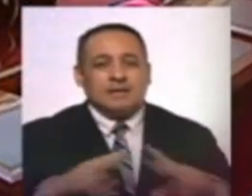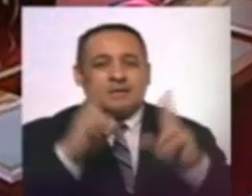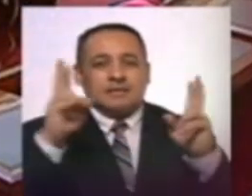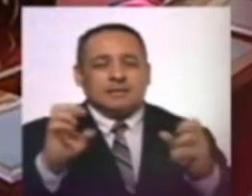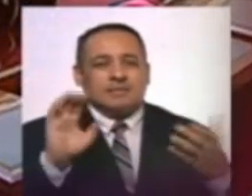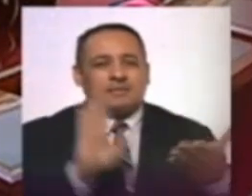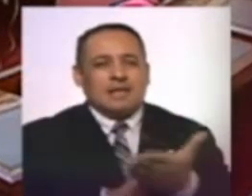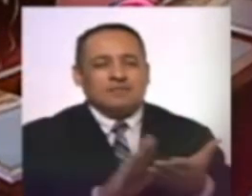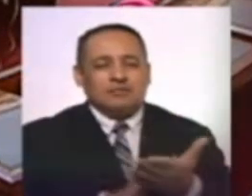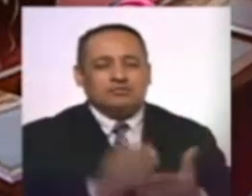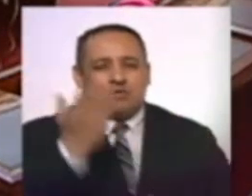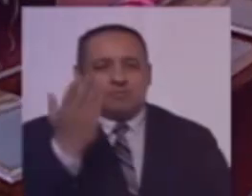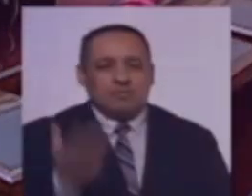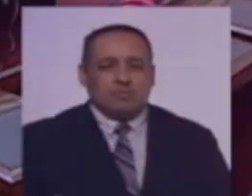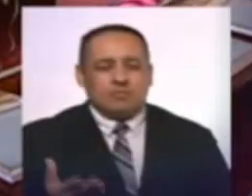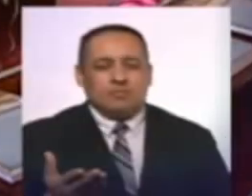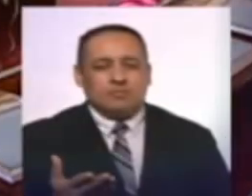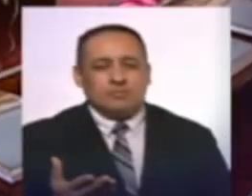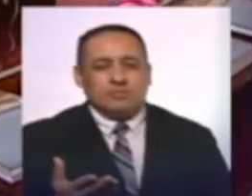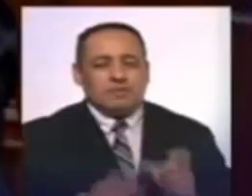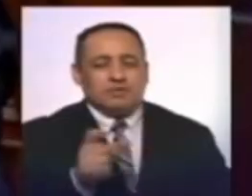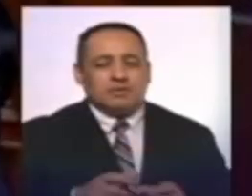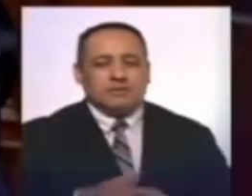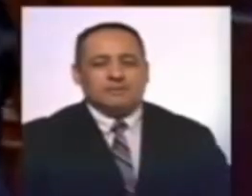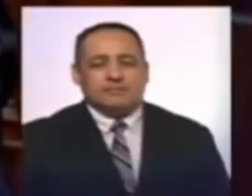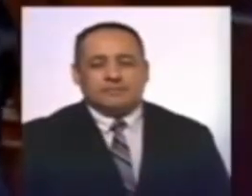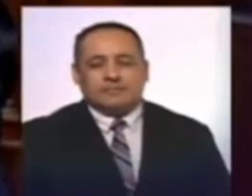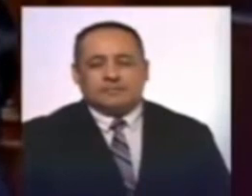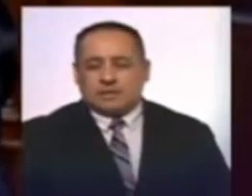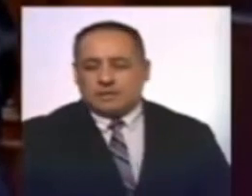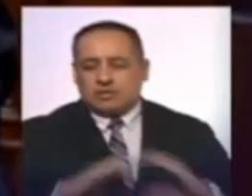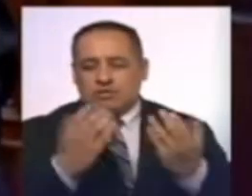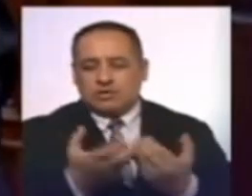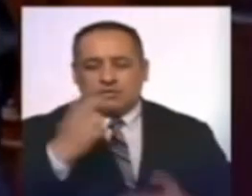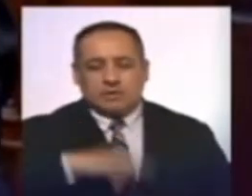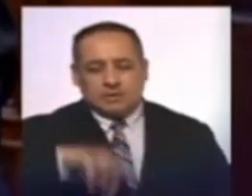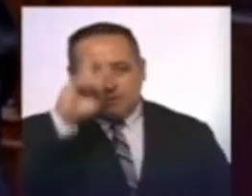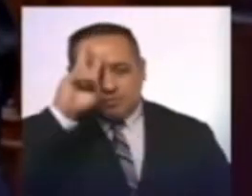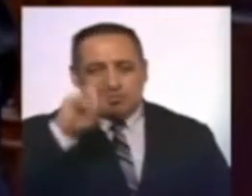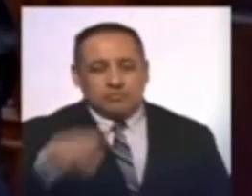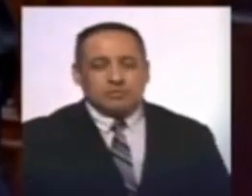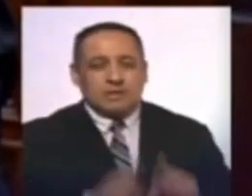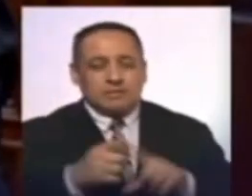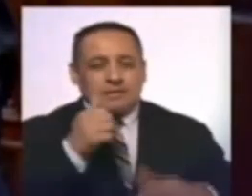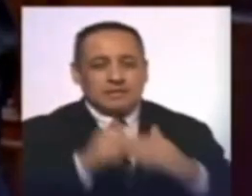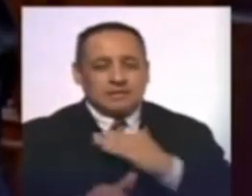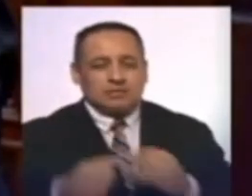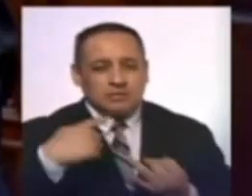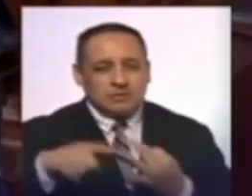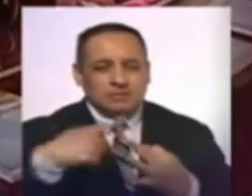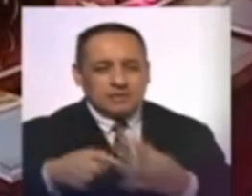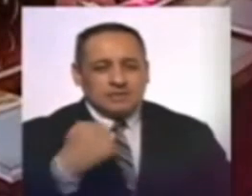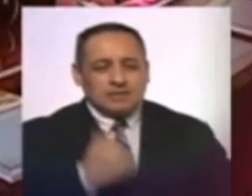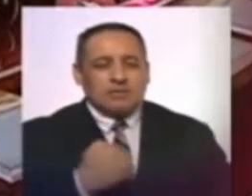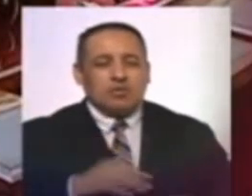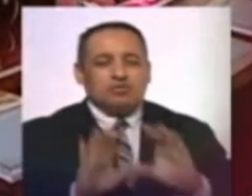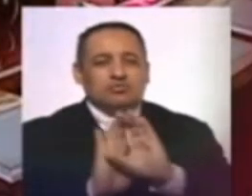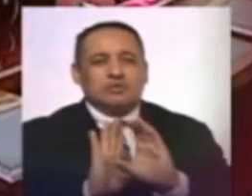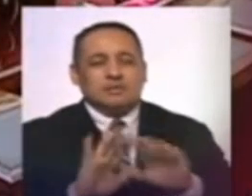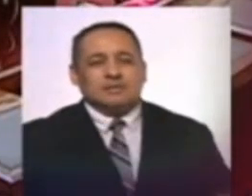sus atribuciones constitucionales, tiene la responsabilidad de elegir al defensor del pueblo con el voto de al